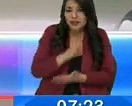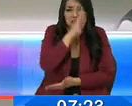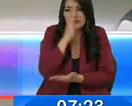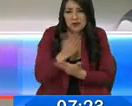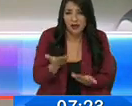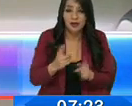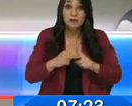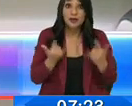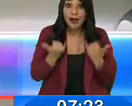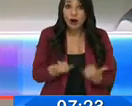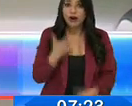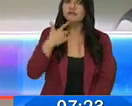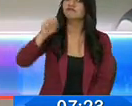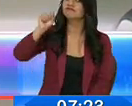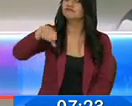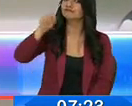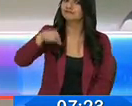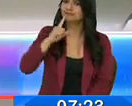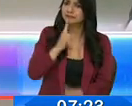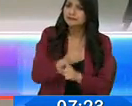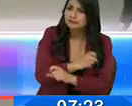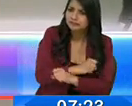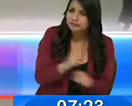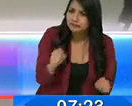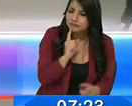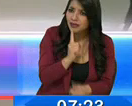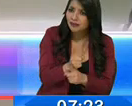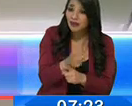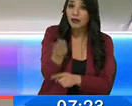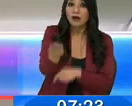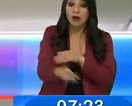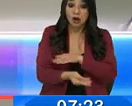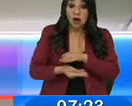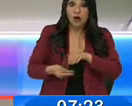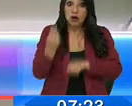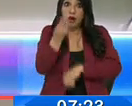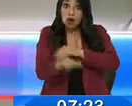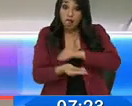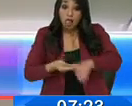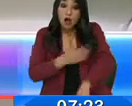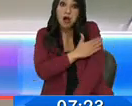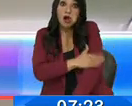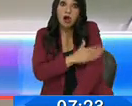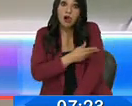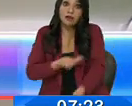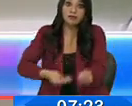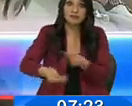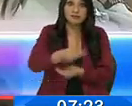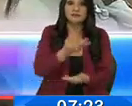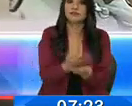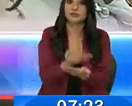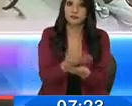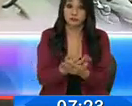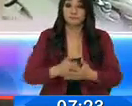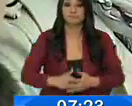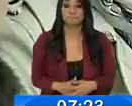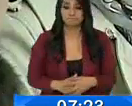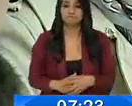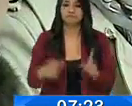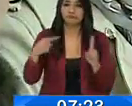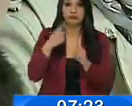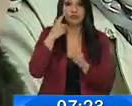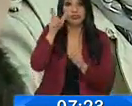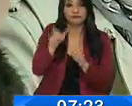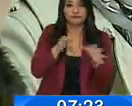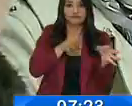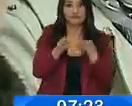que los sobornos se han entregado a través de la emisión de facturas. Salazar explicó que desde el